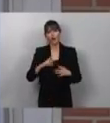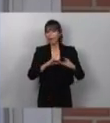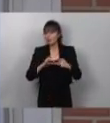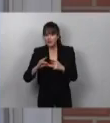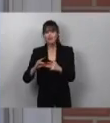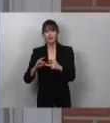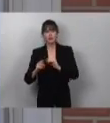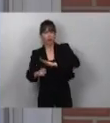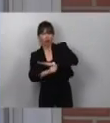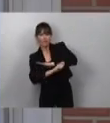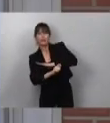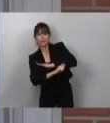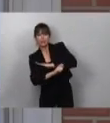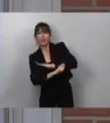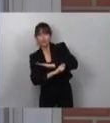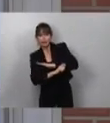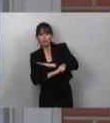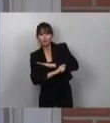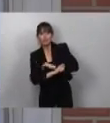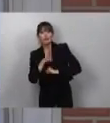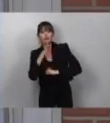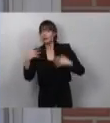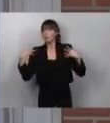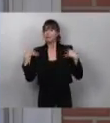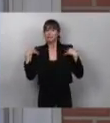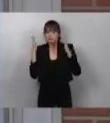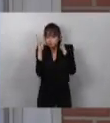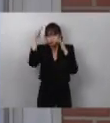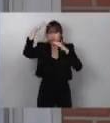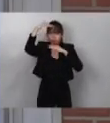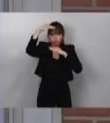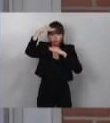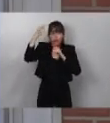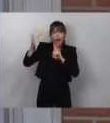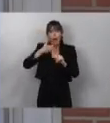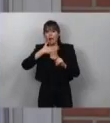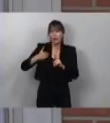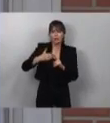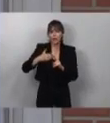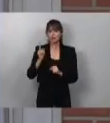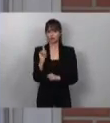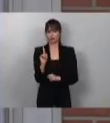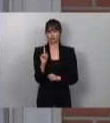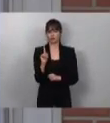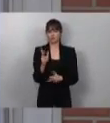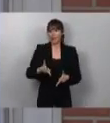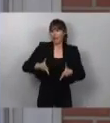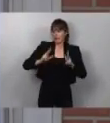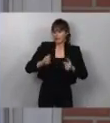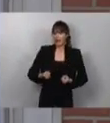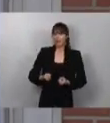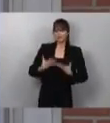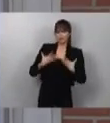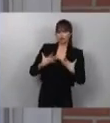entonces creo que bueno que no en cuanto a confianza creo que puede tener algún impacto